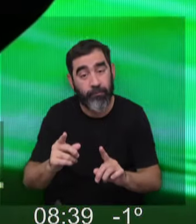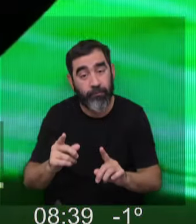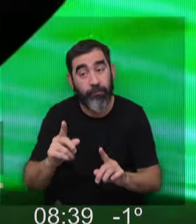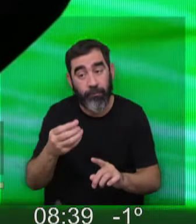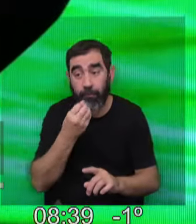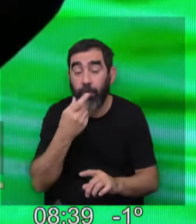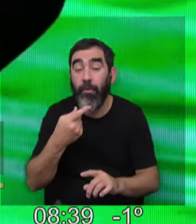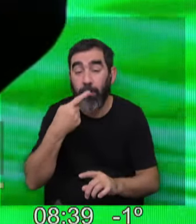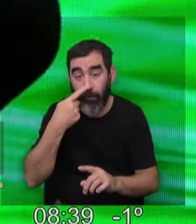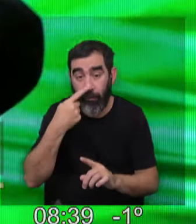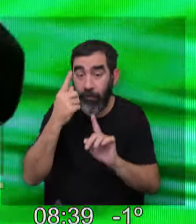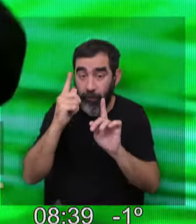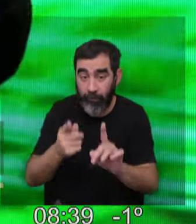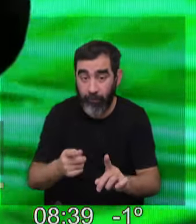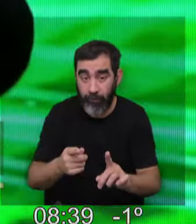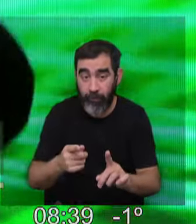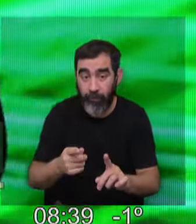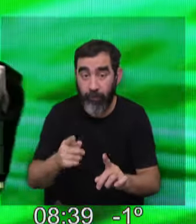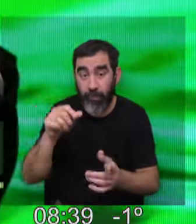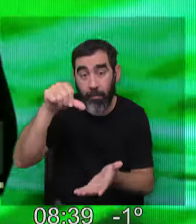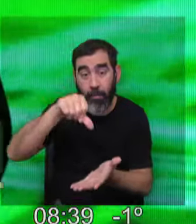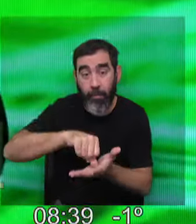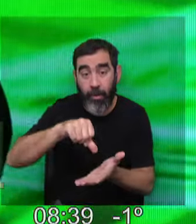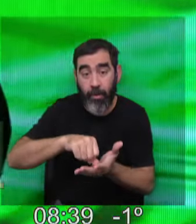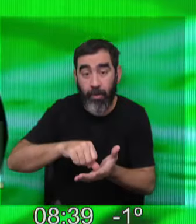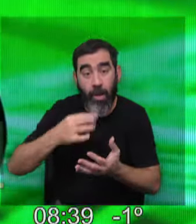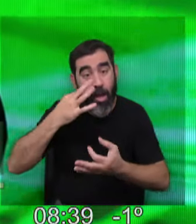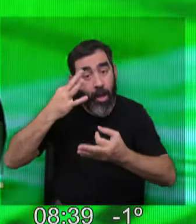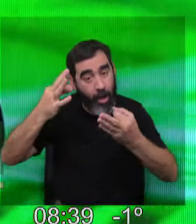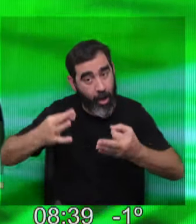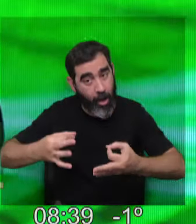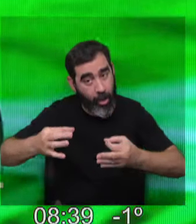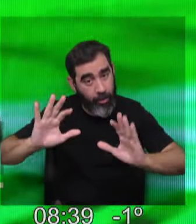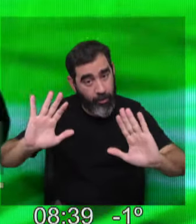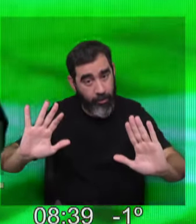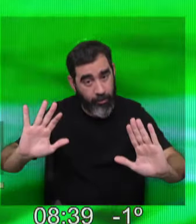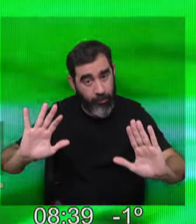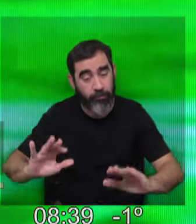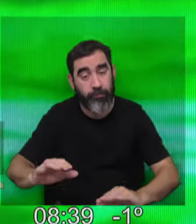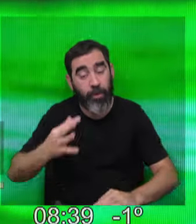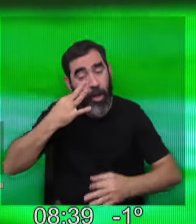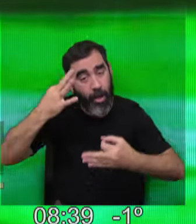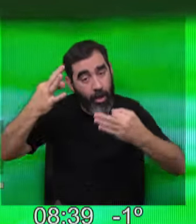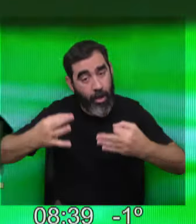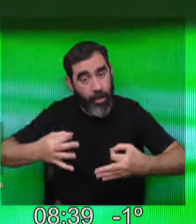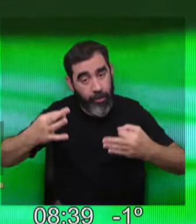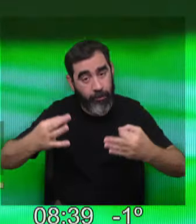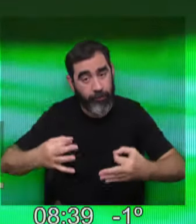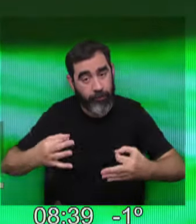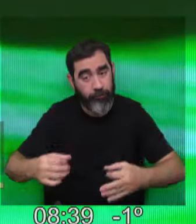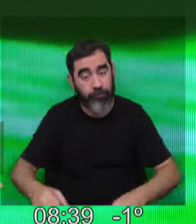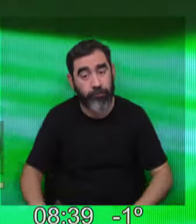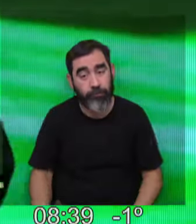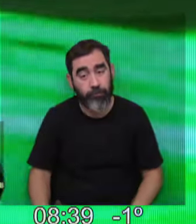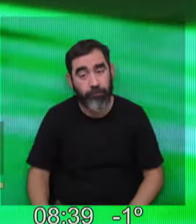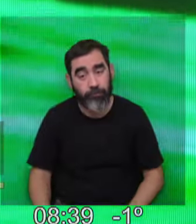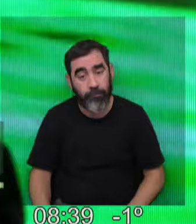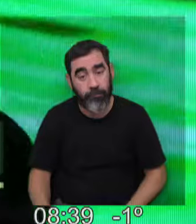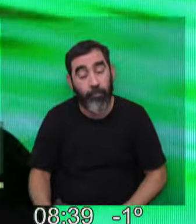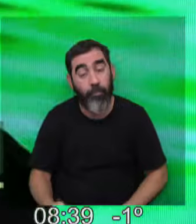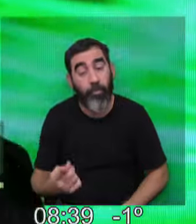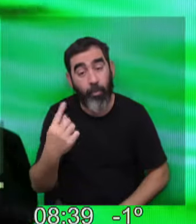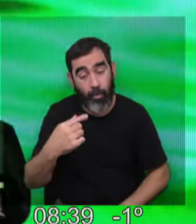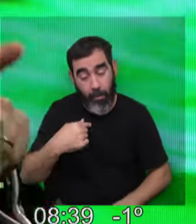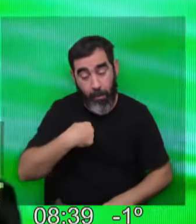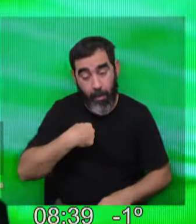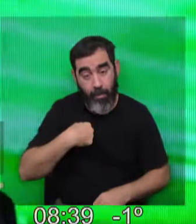despreciable, porque eso es lo que le da al país una gran garantía. ¿No? Una gran garantía. Esa es una de las razones para